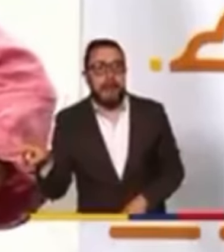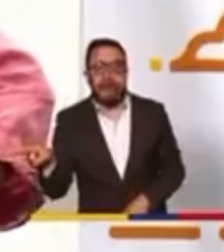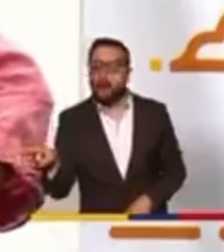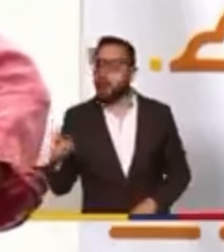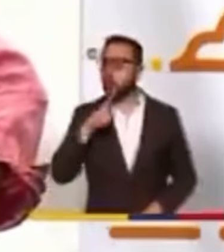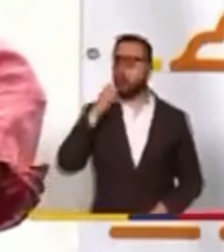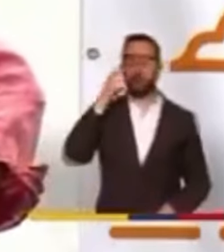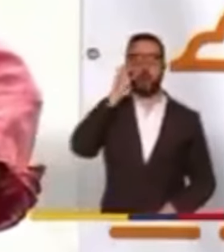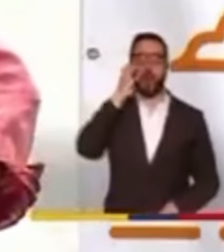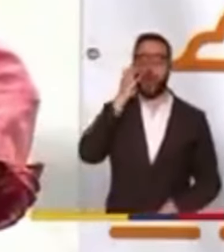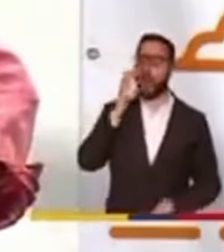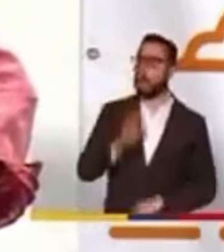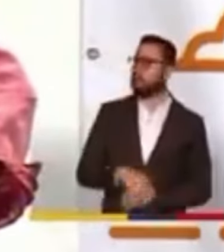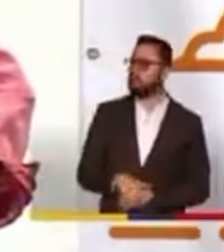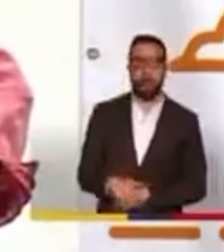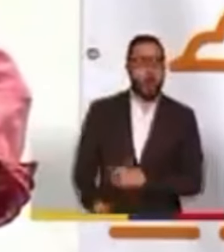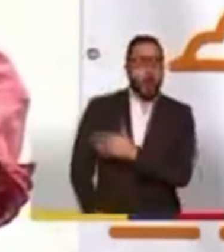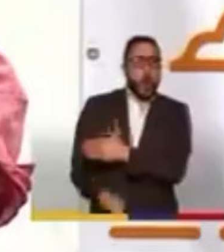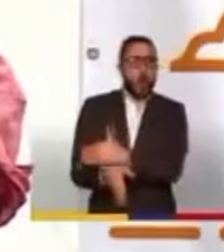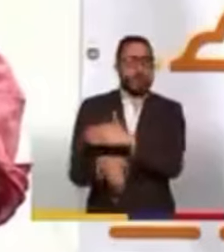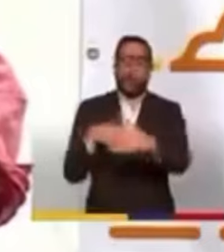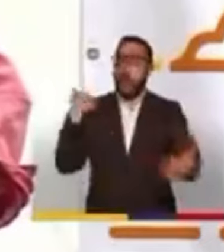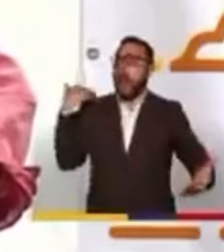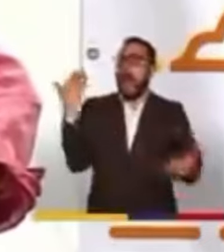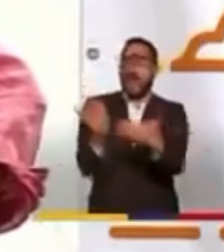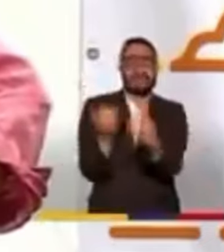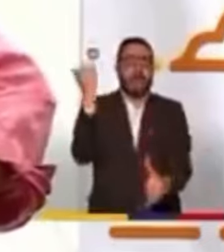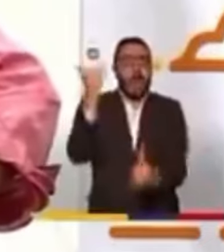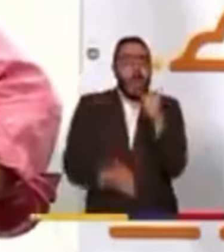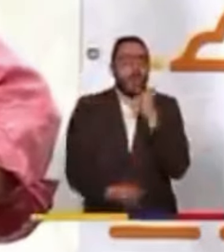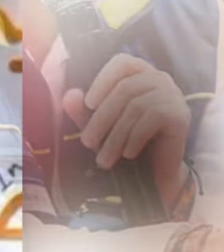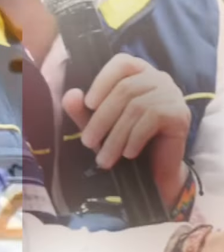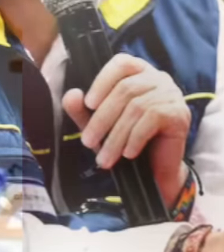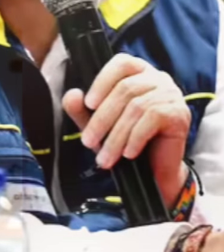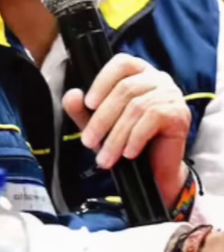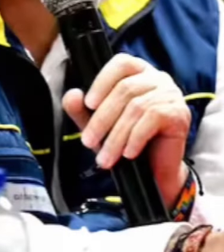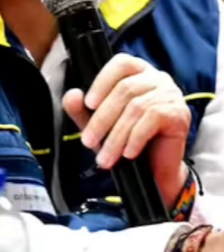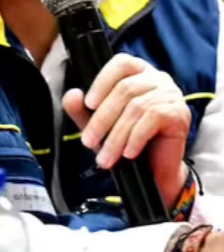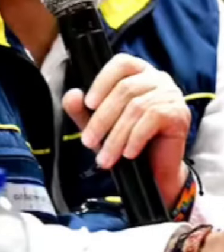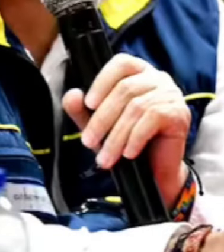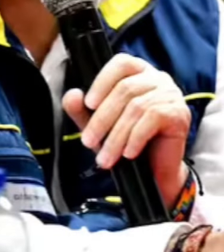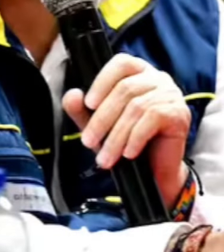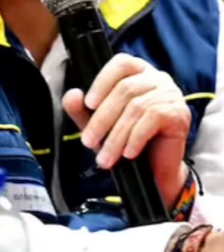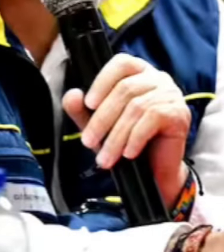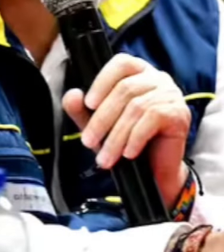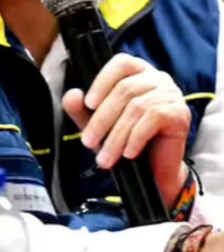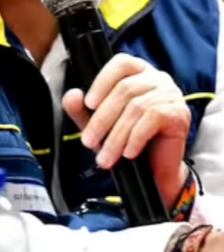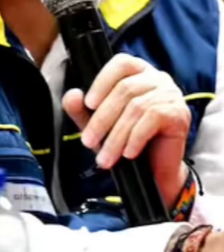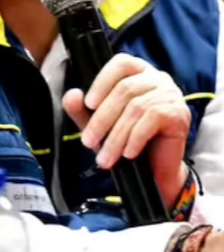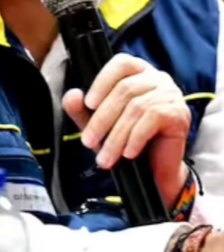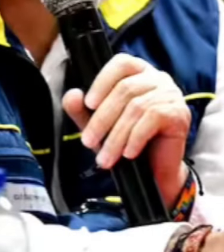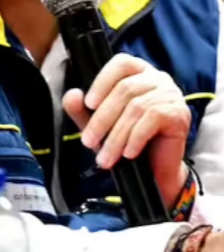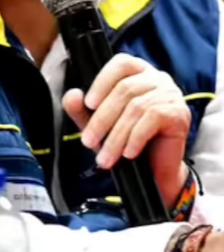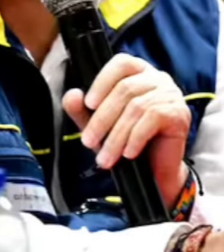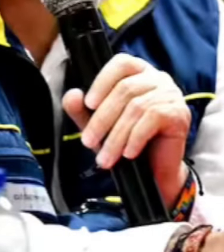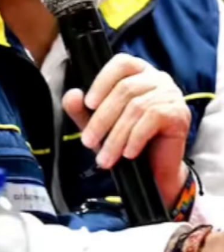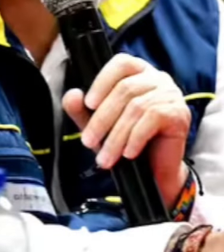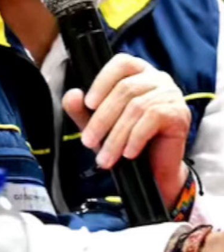entonces Duque la mentuvo hasta el último día de gobierno. Yo apenas supe del robo de